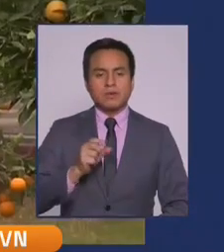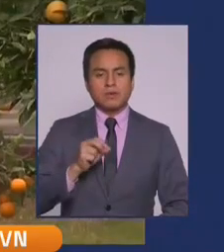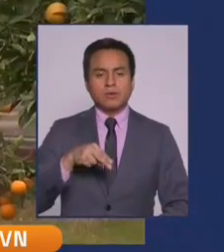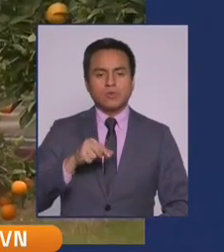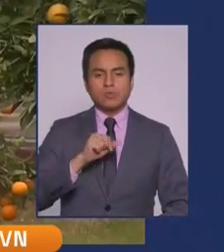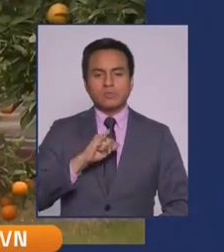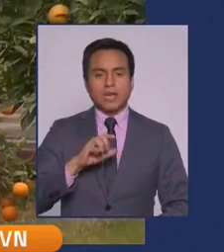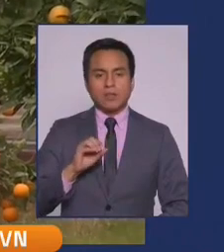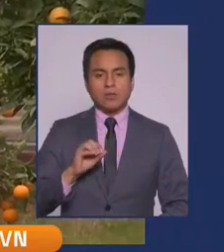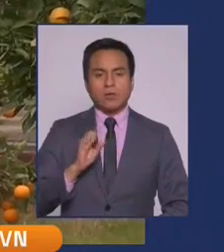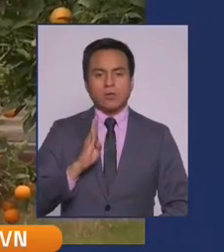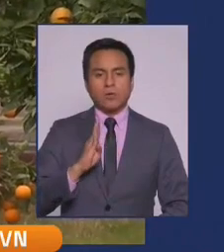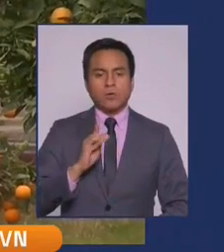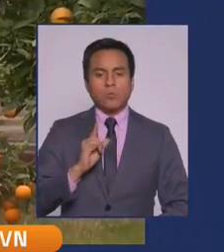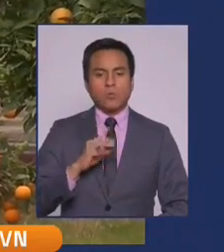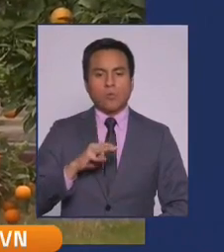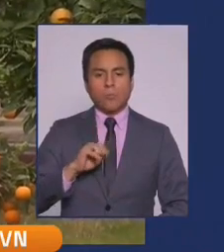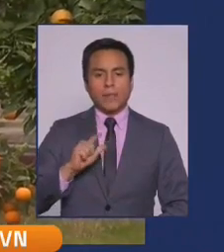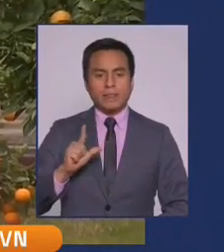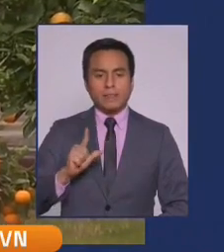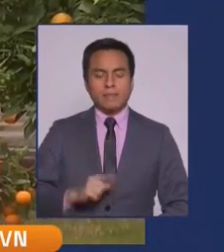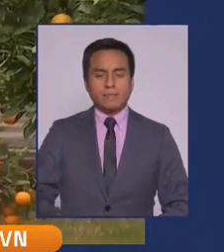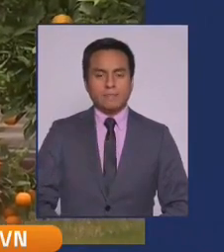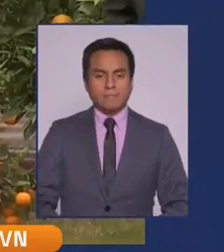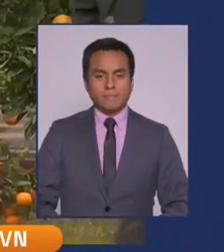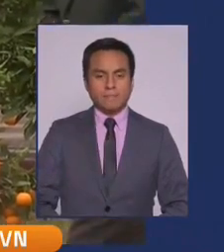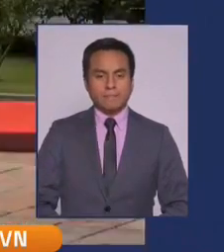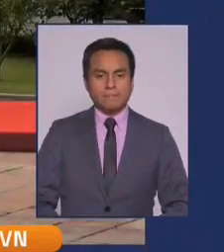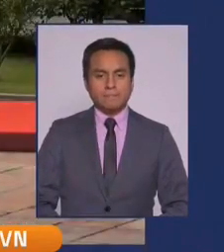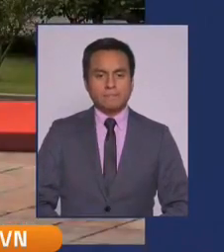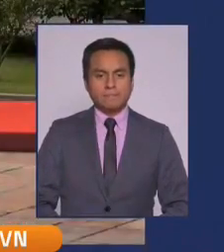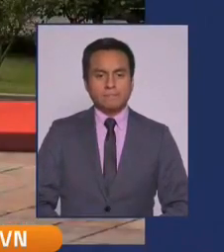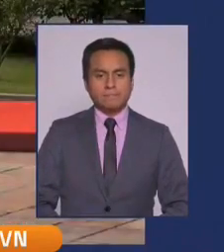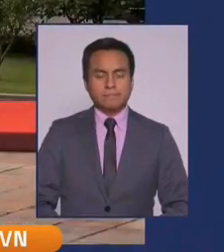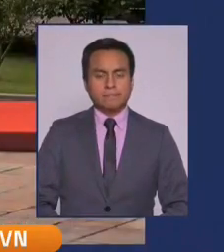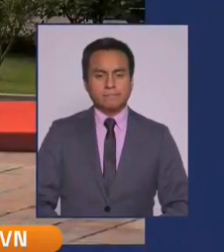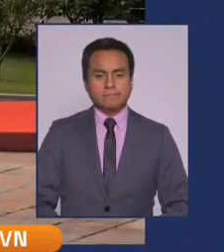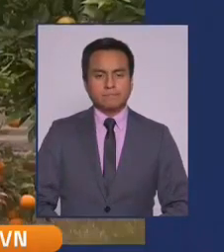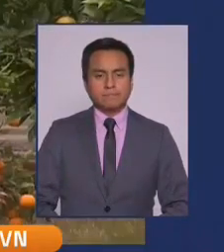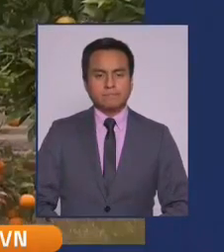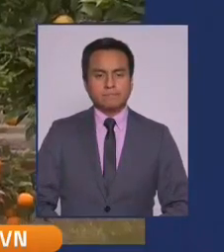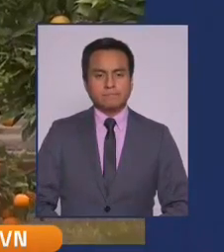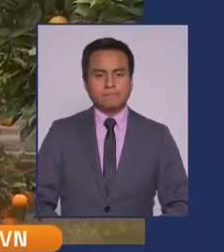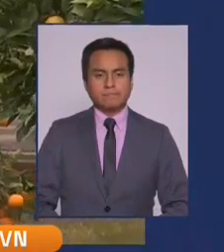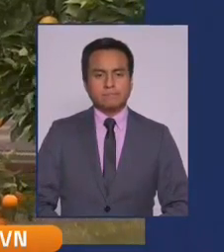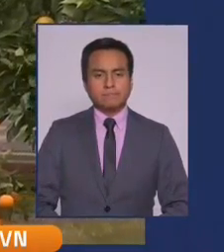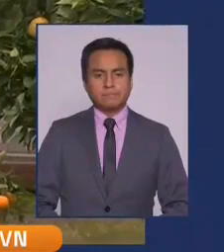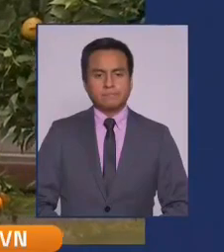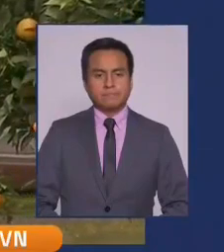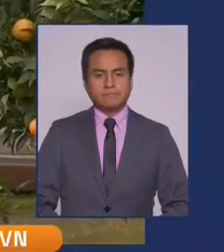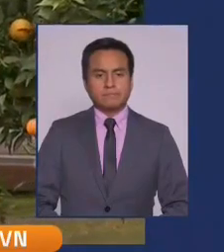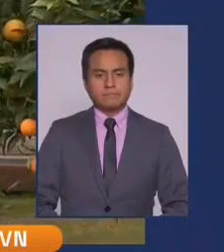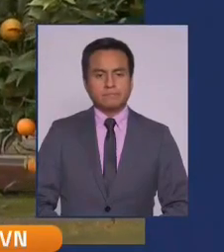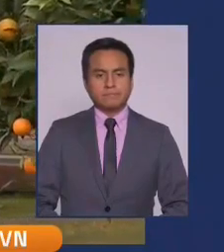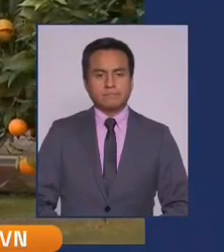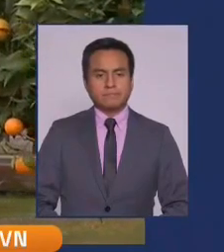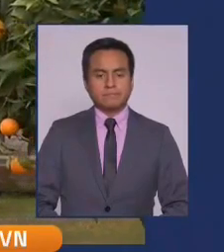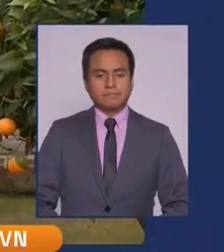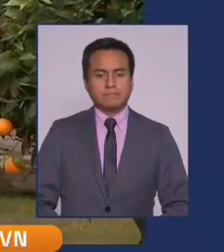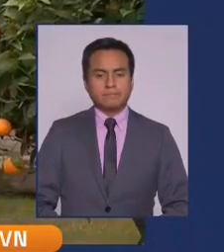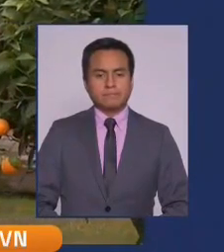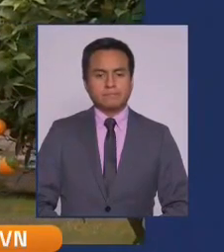Eso lo permite la ley incluso. Entonces, bueno, veremos lo que pase. Todavía falta tiempo. Si lo que pasa es que hay que digerir